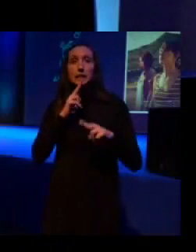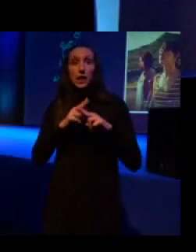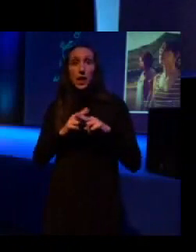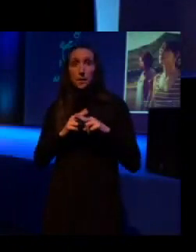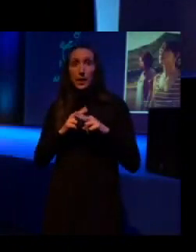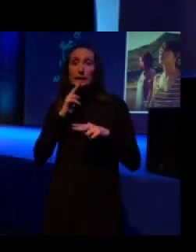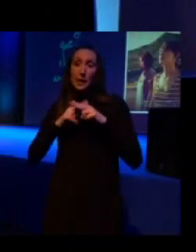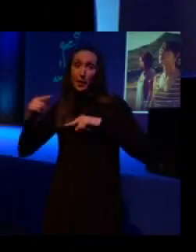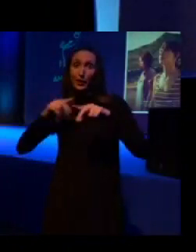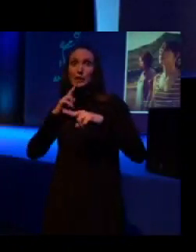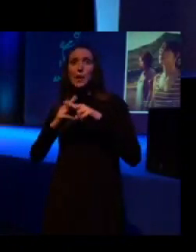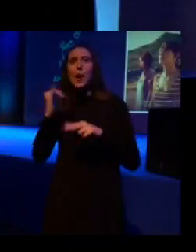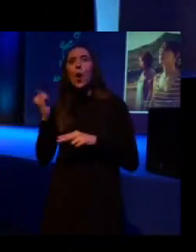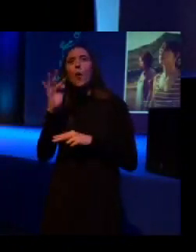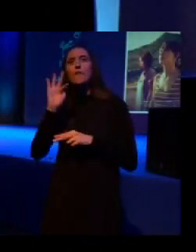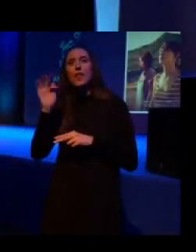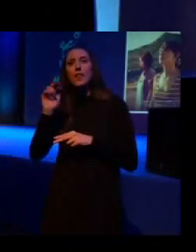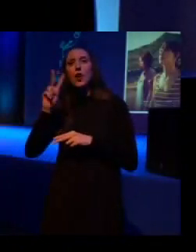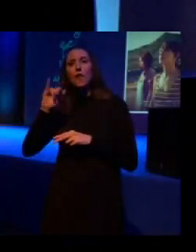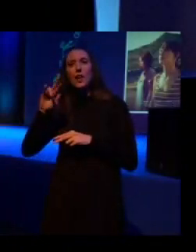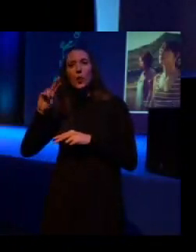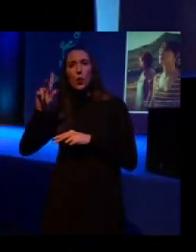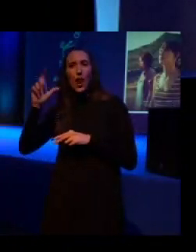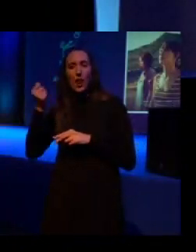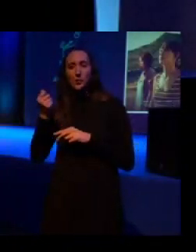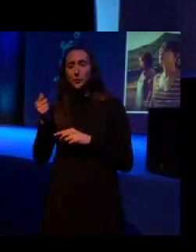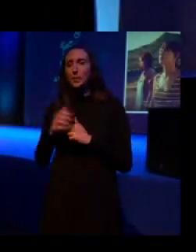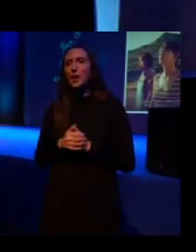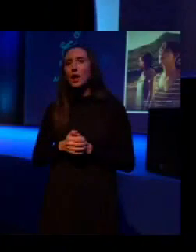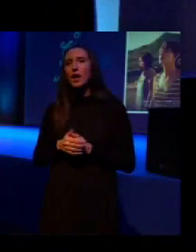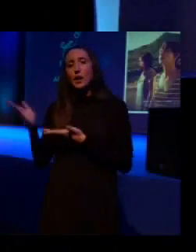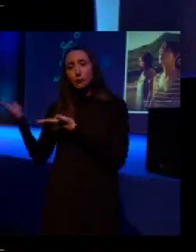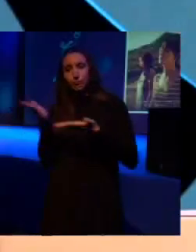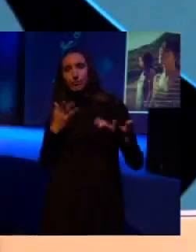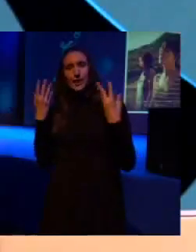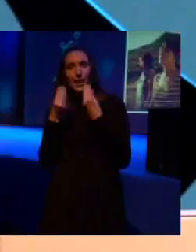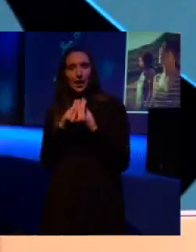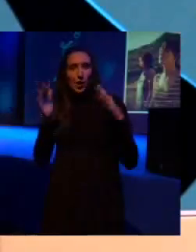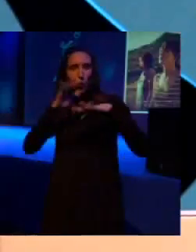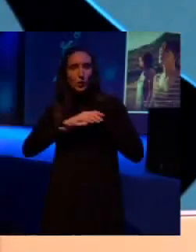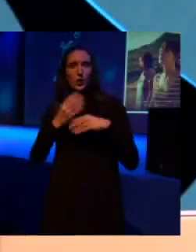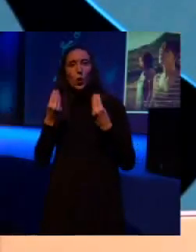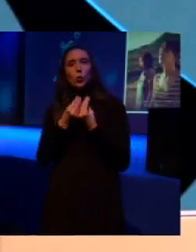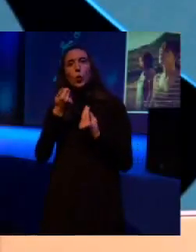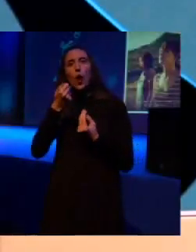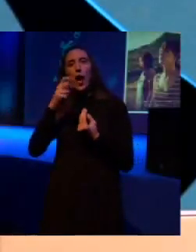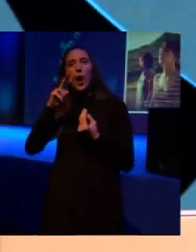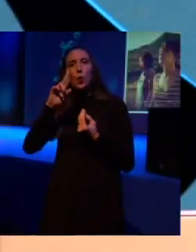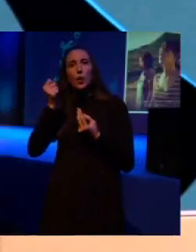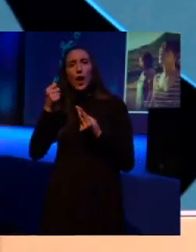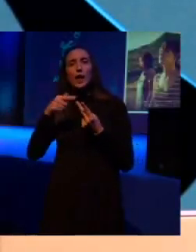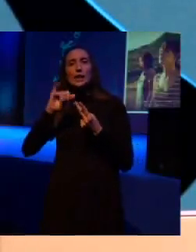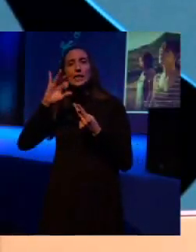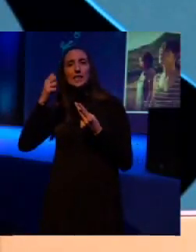El director se llama Juan Francisco Viruega y está con nosotros esta noche junto a Aura Garrido, Isabel